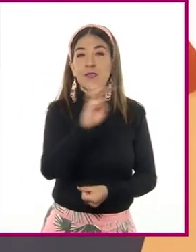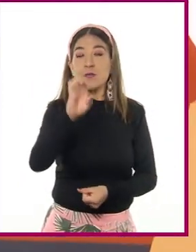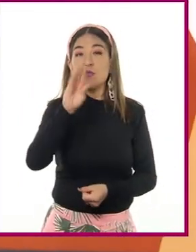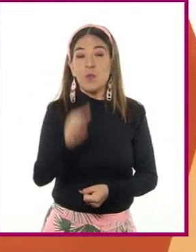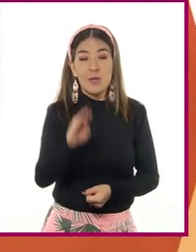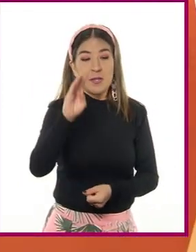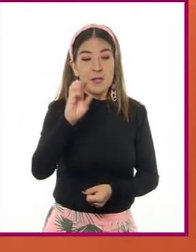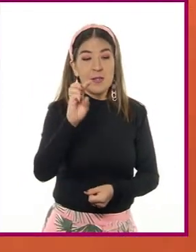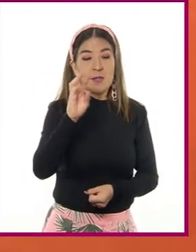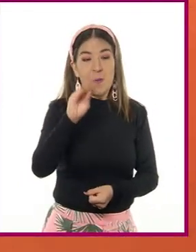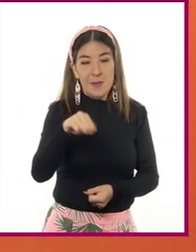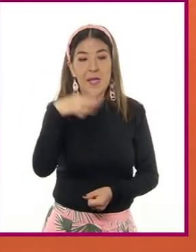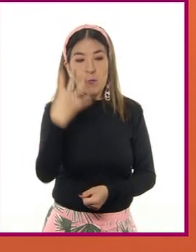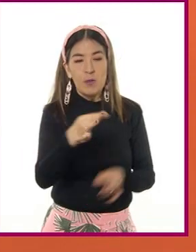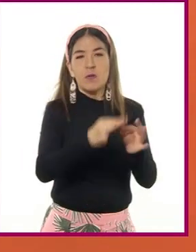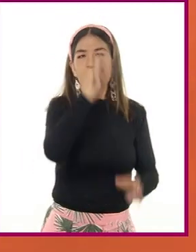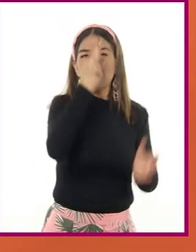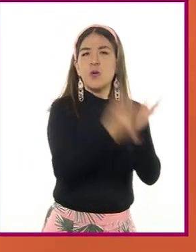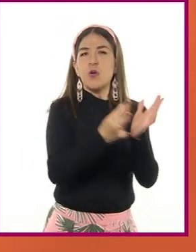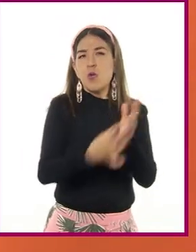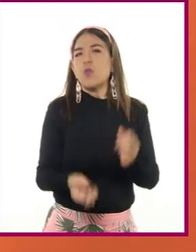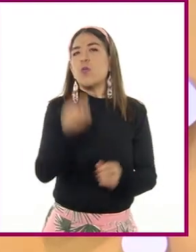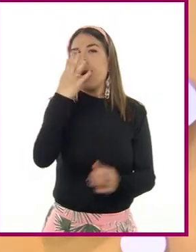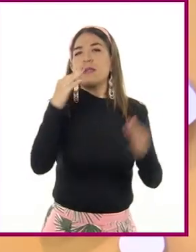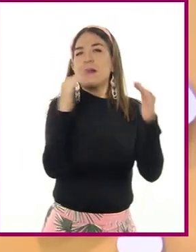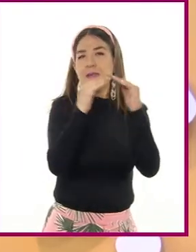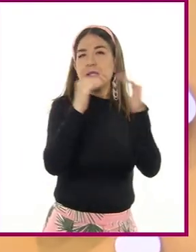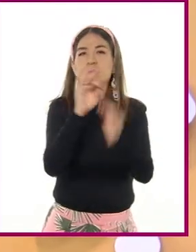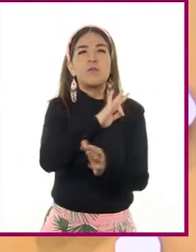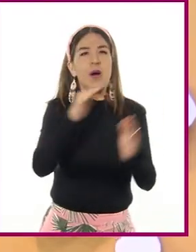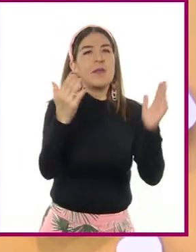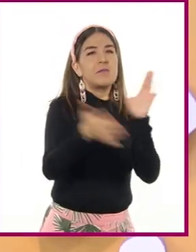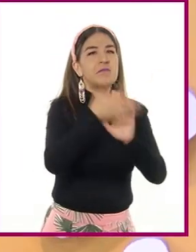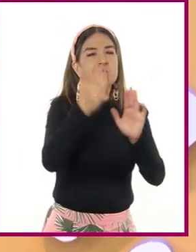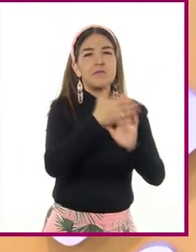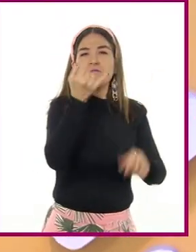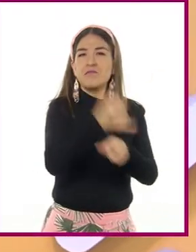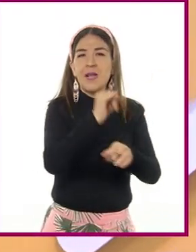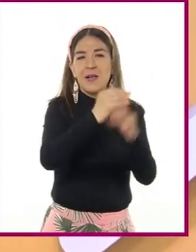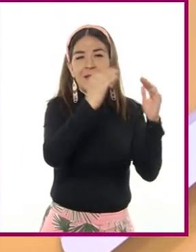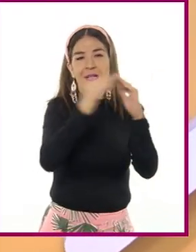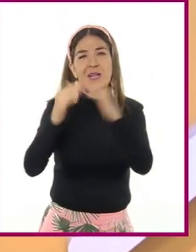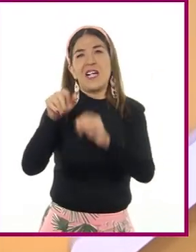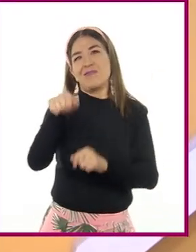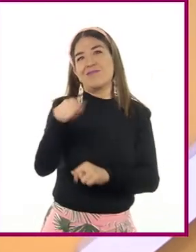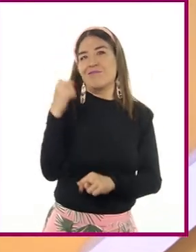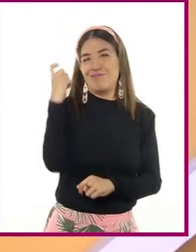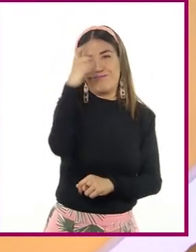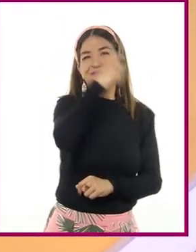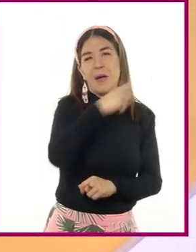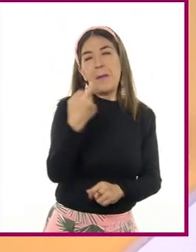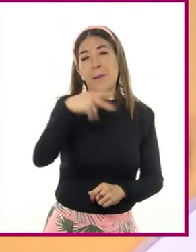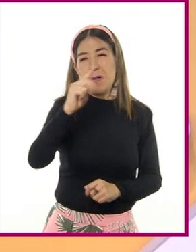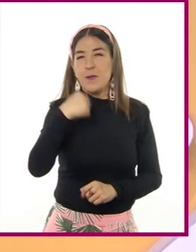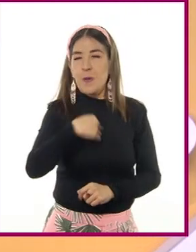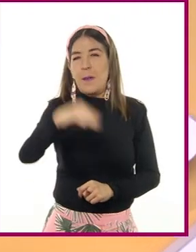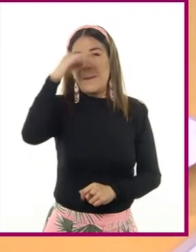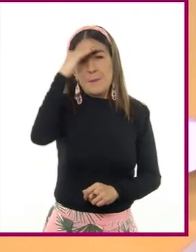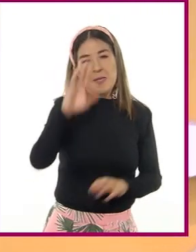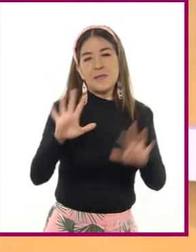394 varillas, ¿cuántas casas podrá construir? Eso es más difícil, maestra, pero pienso que